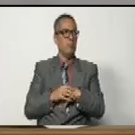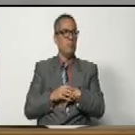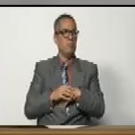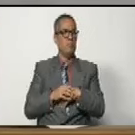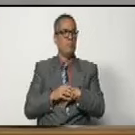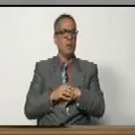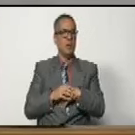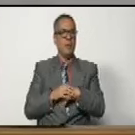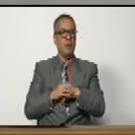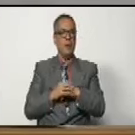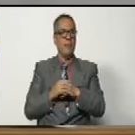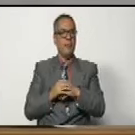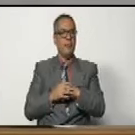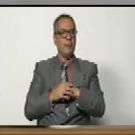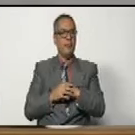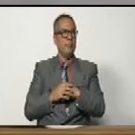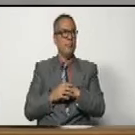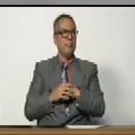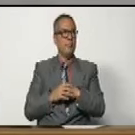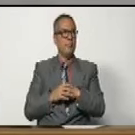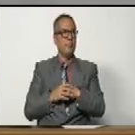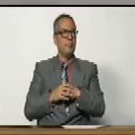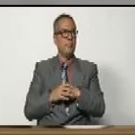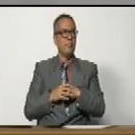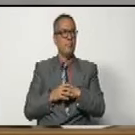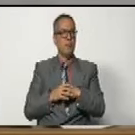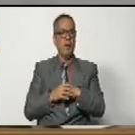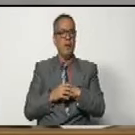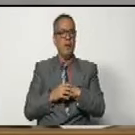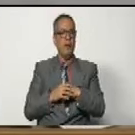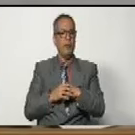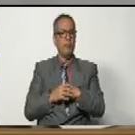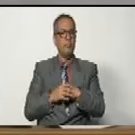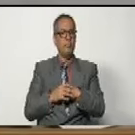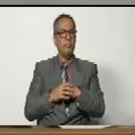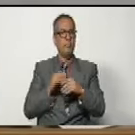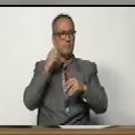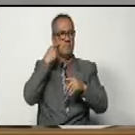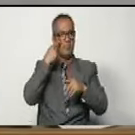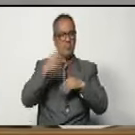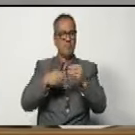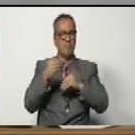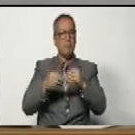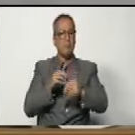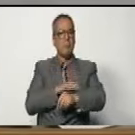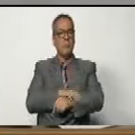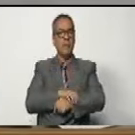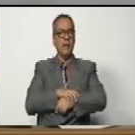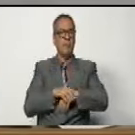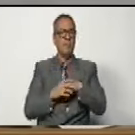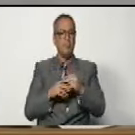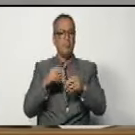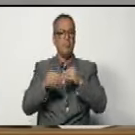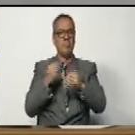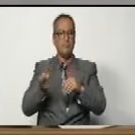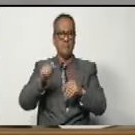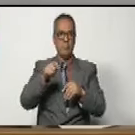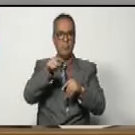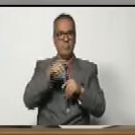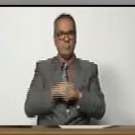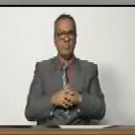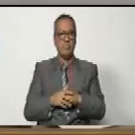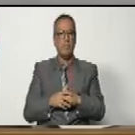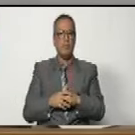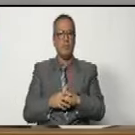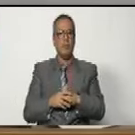Me imagino que podríamos revisar los siguientes artículos y ver si caben unos artículos tan largos